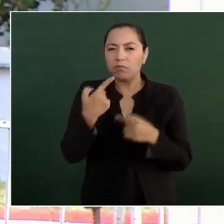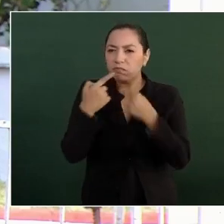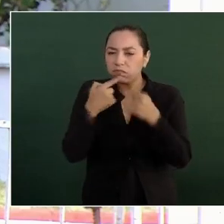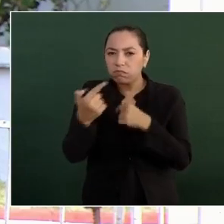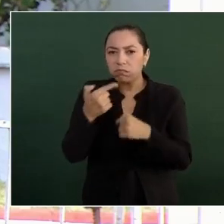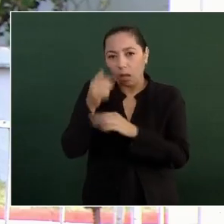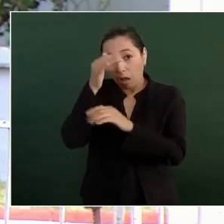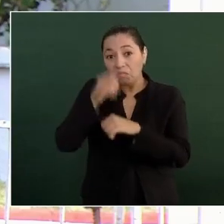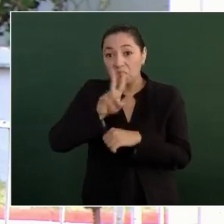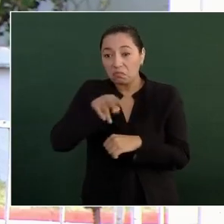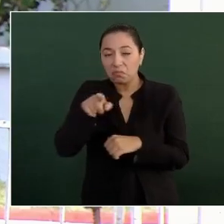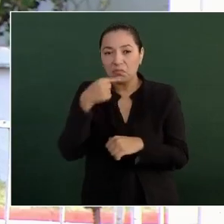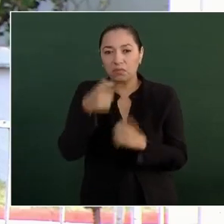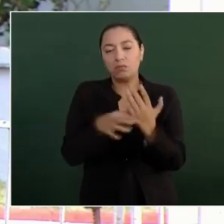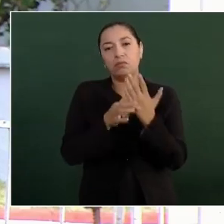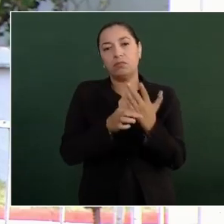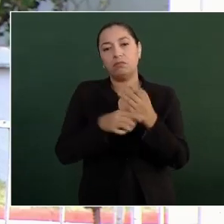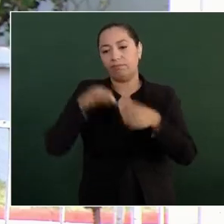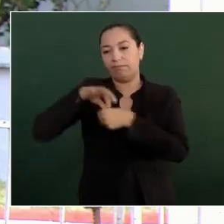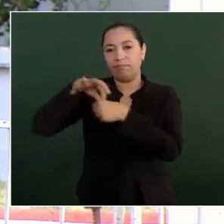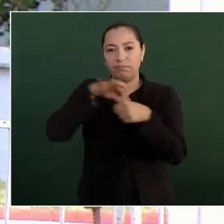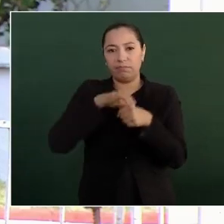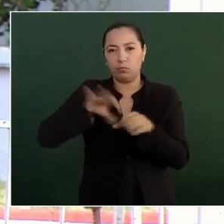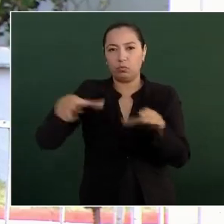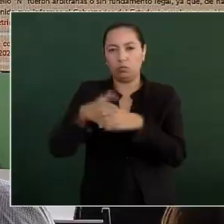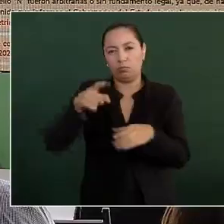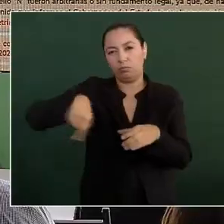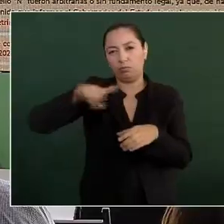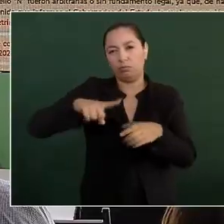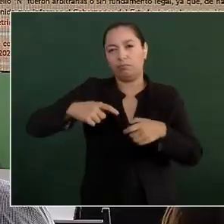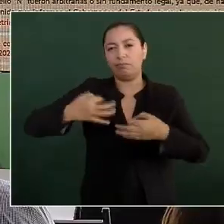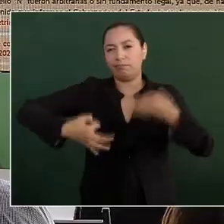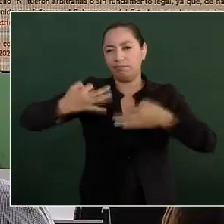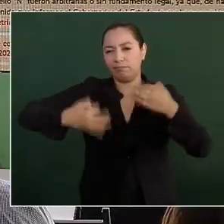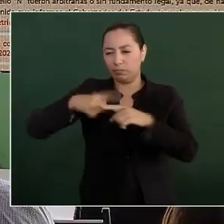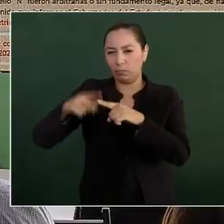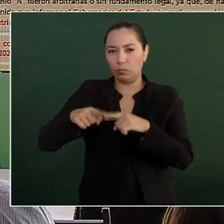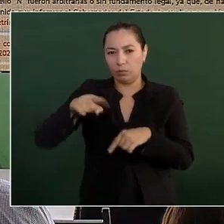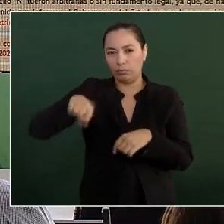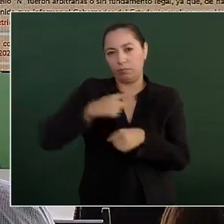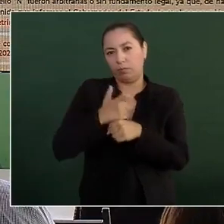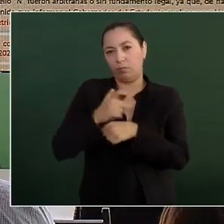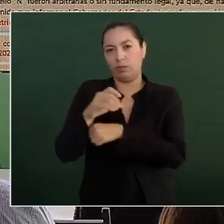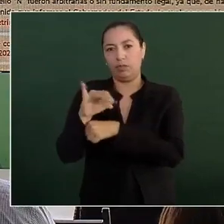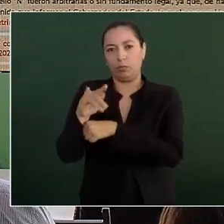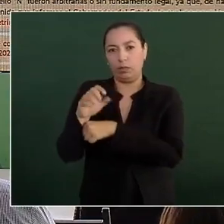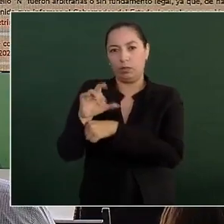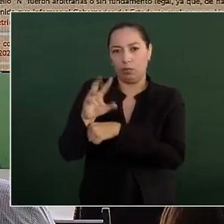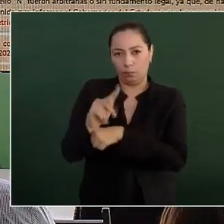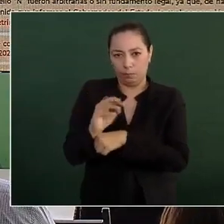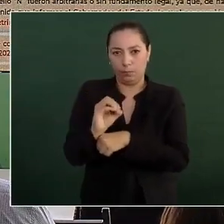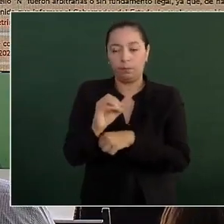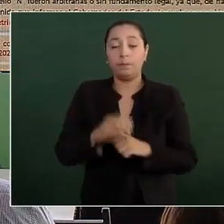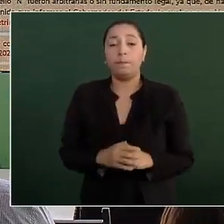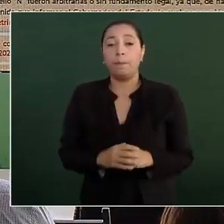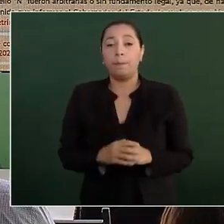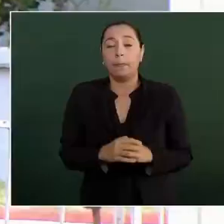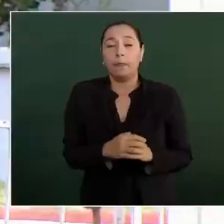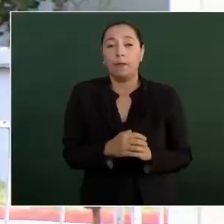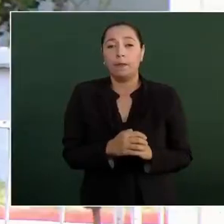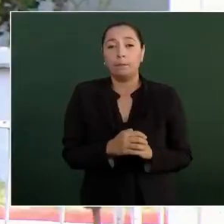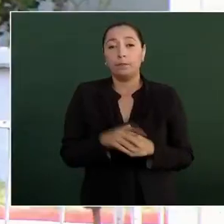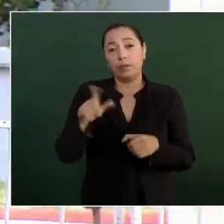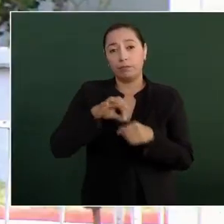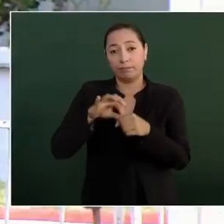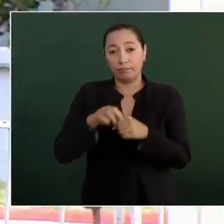votos por los magistrados del primer tribunal colegiado en materia penal del séptimo circuito. Aunque aquí fue 2 votos